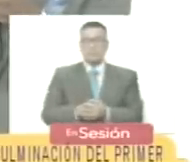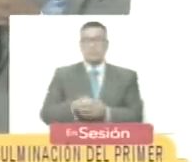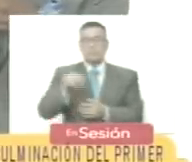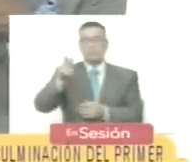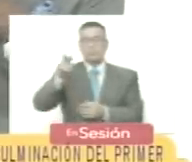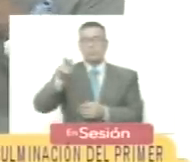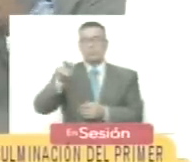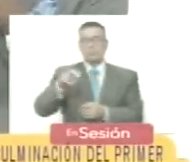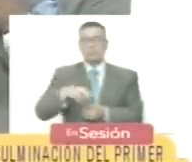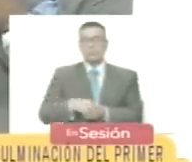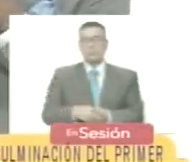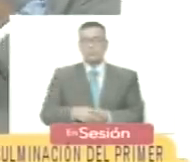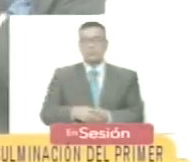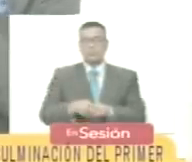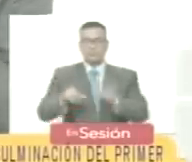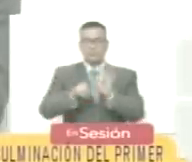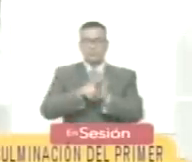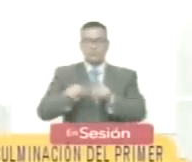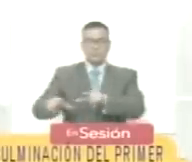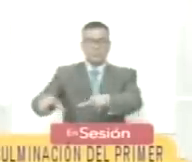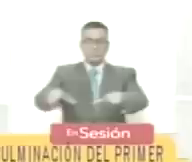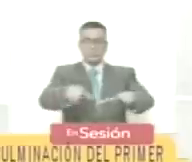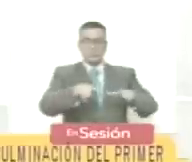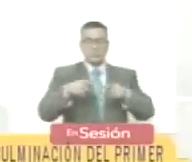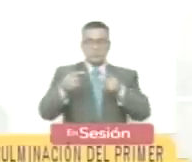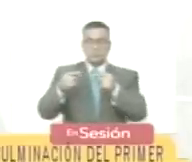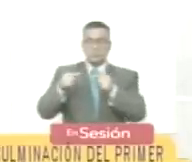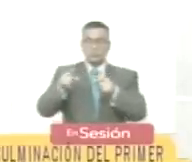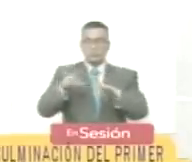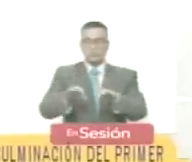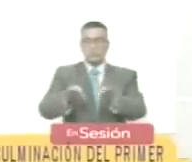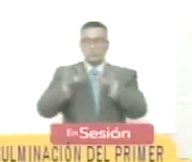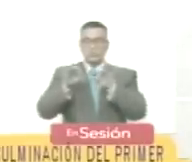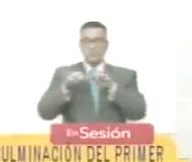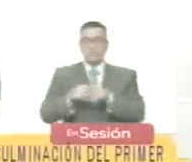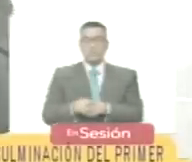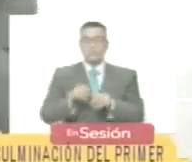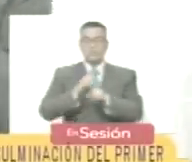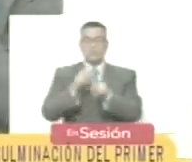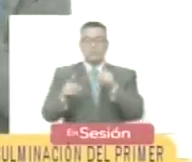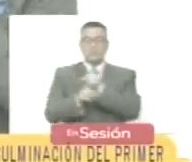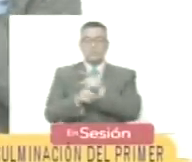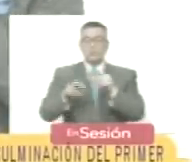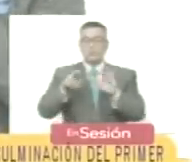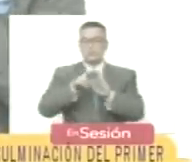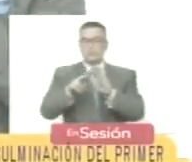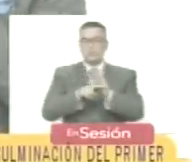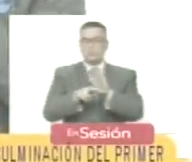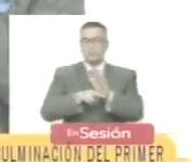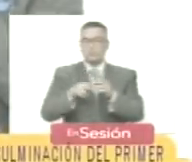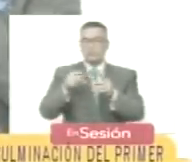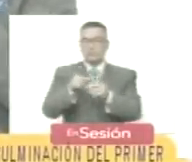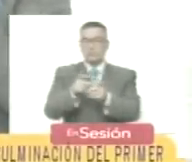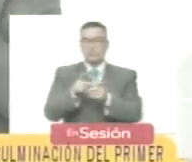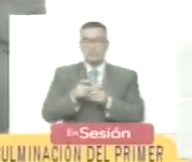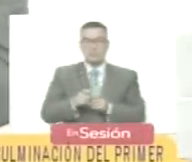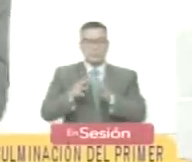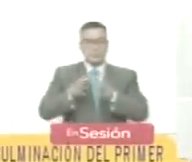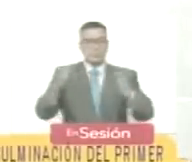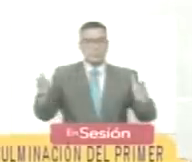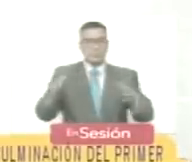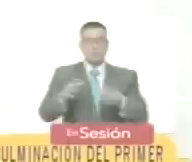nueva, novísima, Ley de Zonas Económicas Especiales. La reforma de la Ley del Impuesto a las